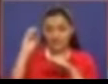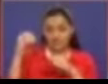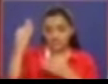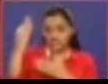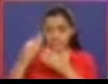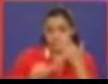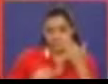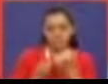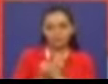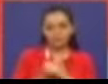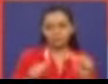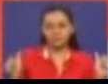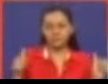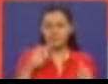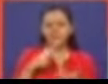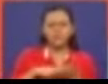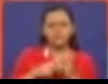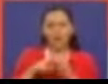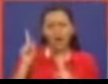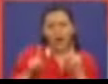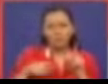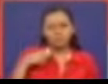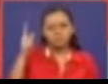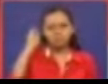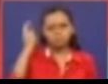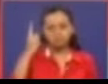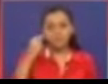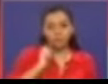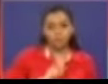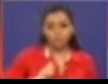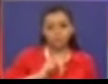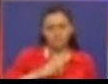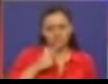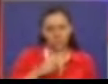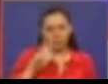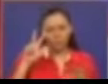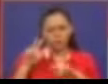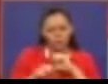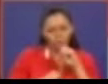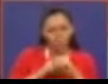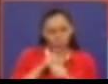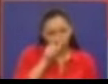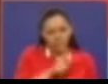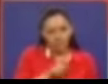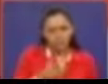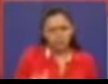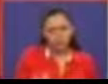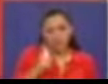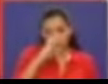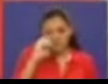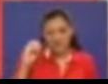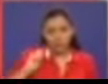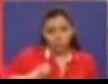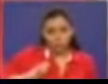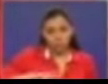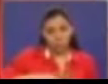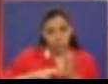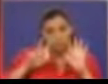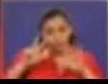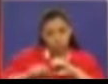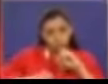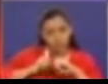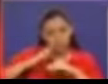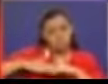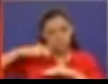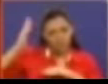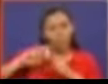algunos creen que esto es cualquier pelo de cochino. 100 salarios básicos son más de 8 años de trabajo de un obrero, por favor. Queremos que la fracción exenta sea